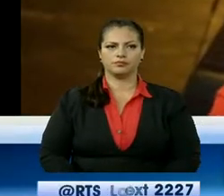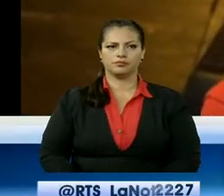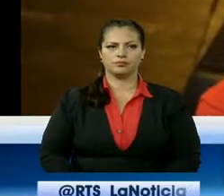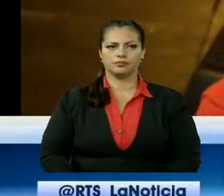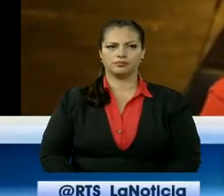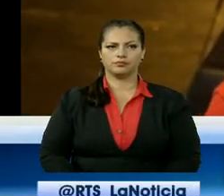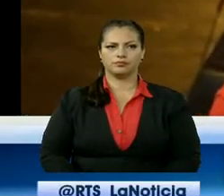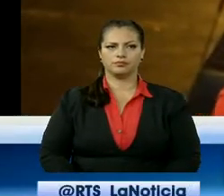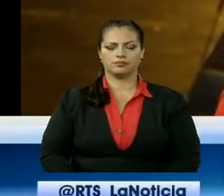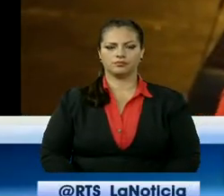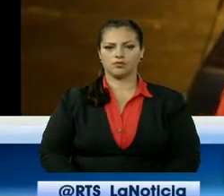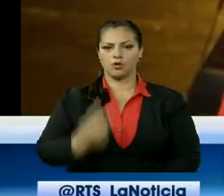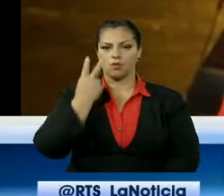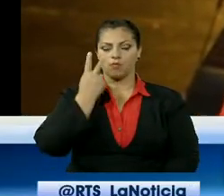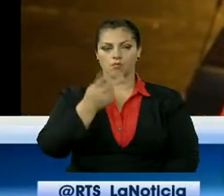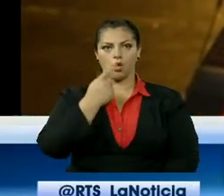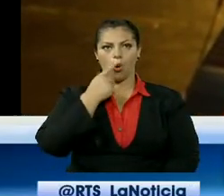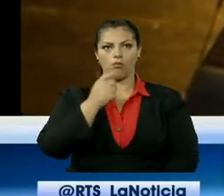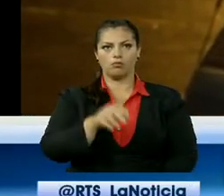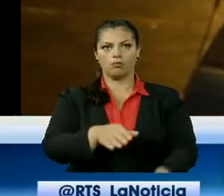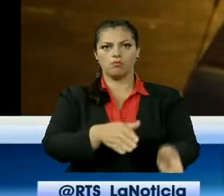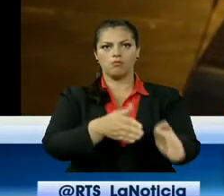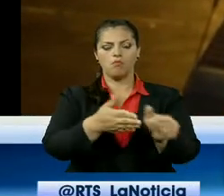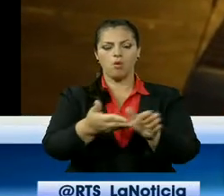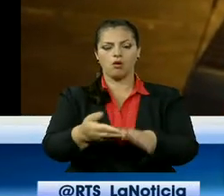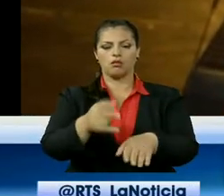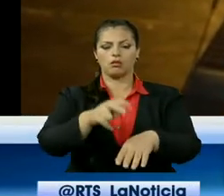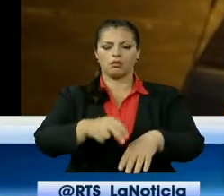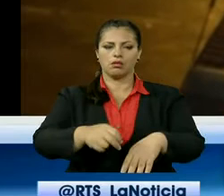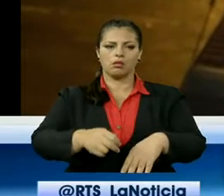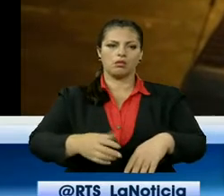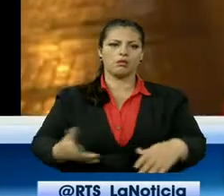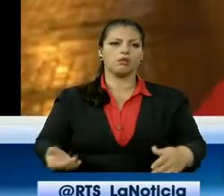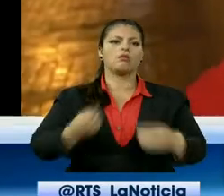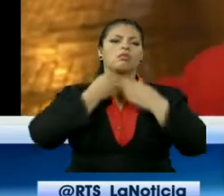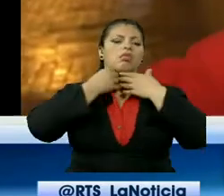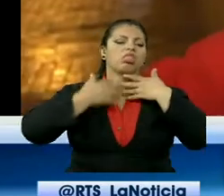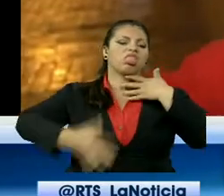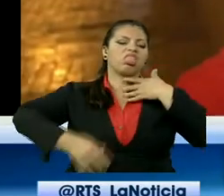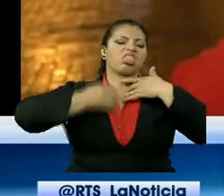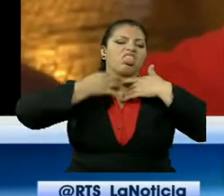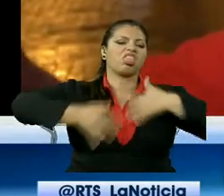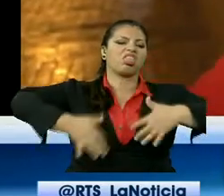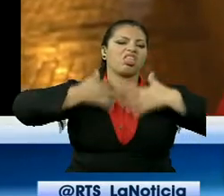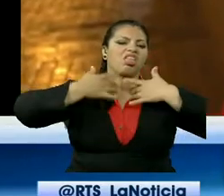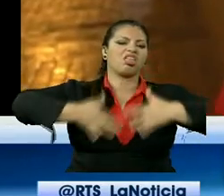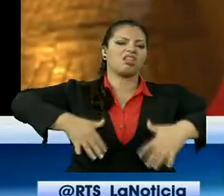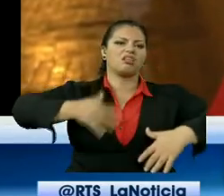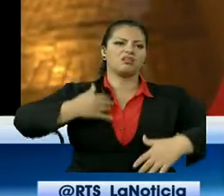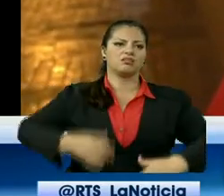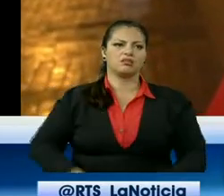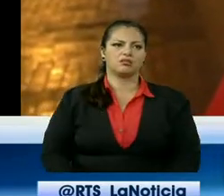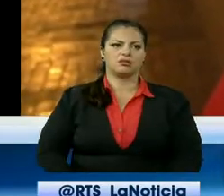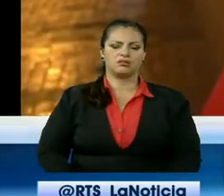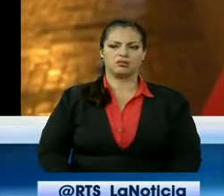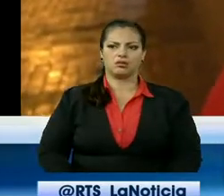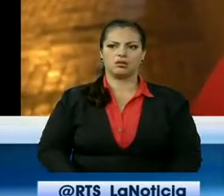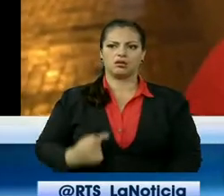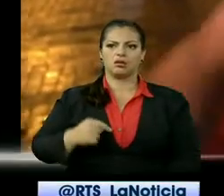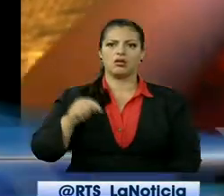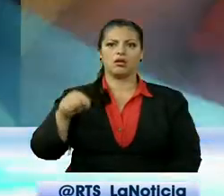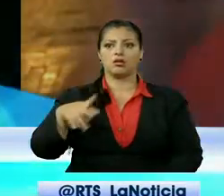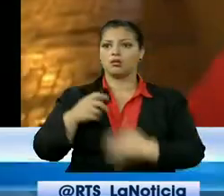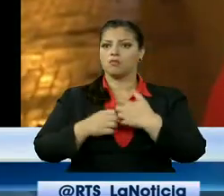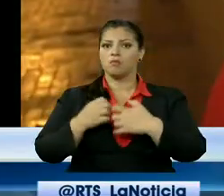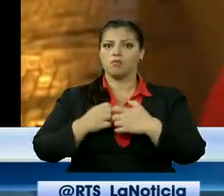ya el chico tirado en el piso. Y agonizando sangre. Aquí cuando hay problemas ha sonado una alarma y ahí